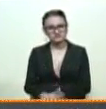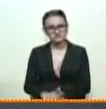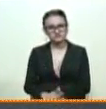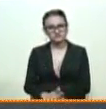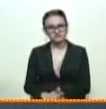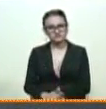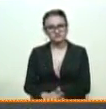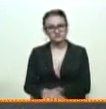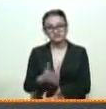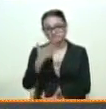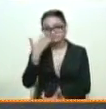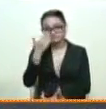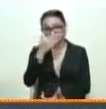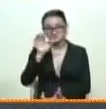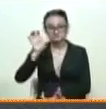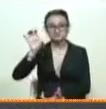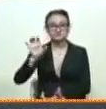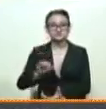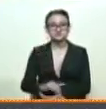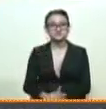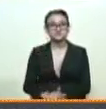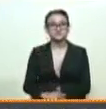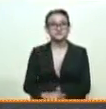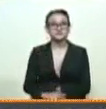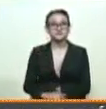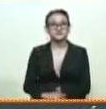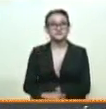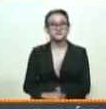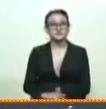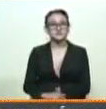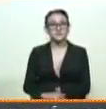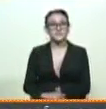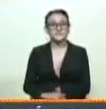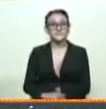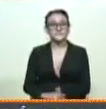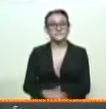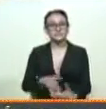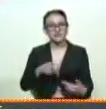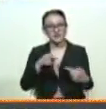el capital, por el capital.